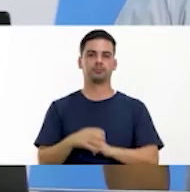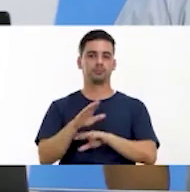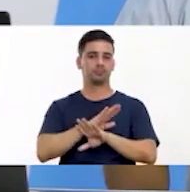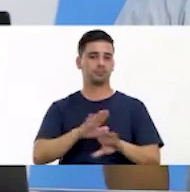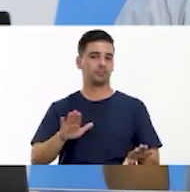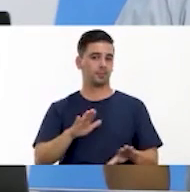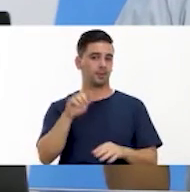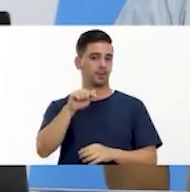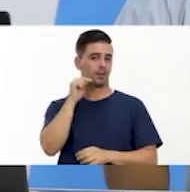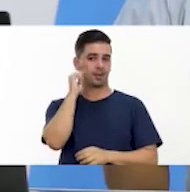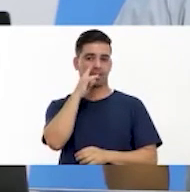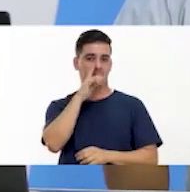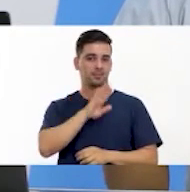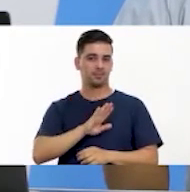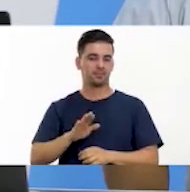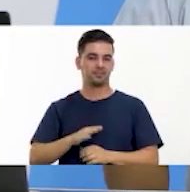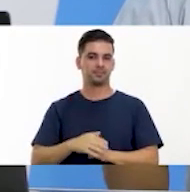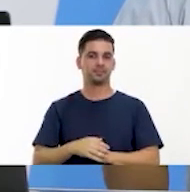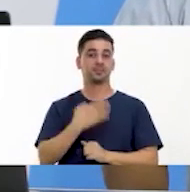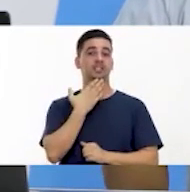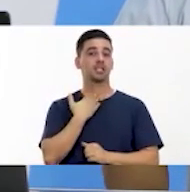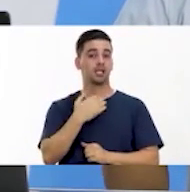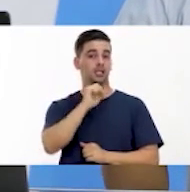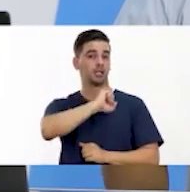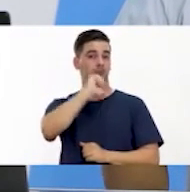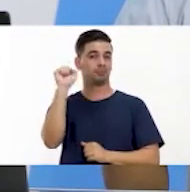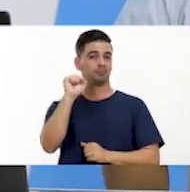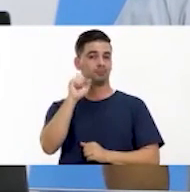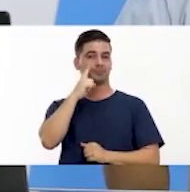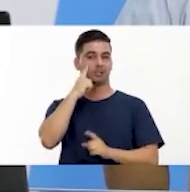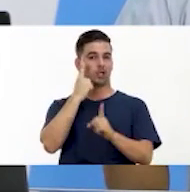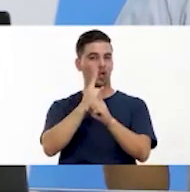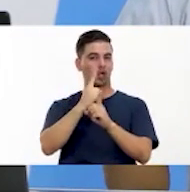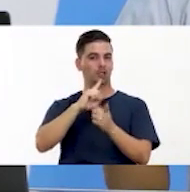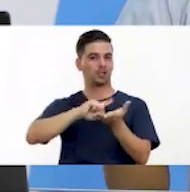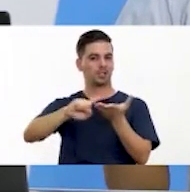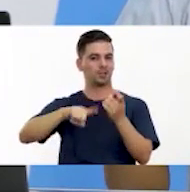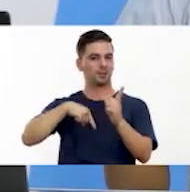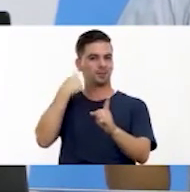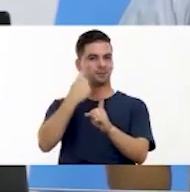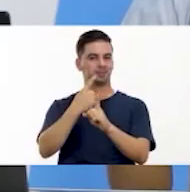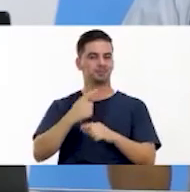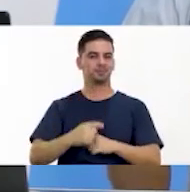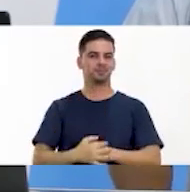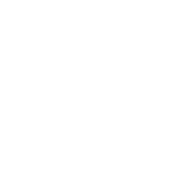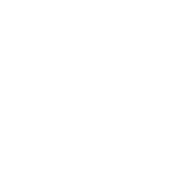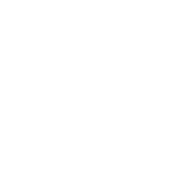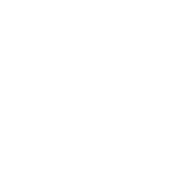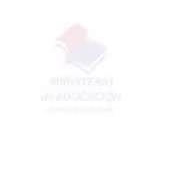Sin más por ahora, les deseo éxito y nos encontraremos en el próximo encuentro.